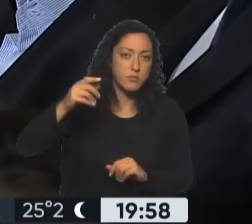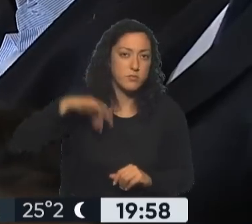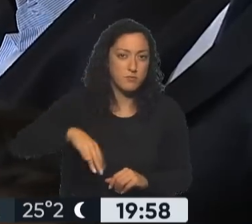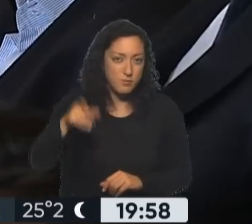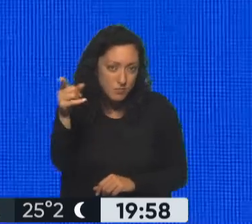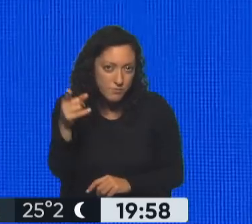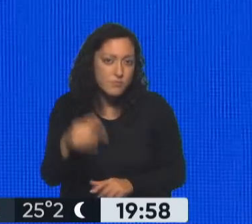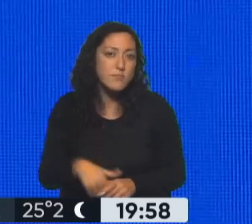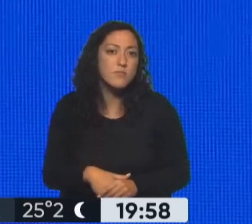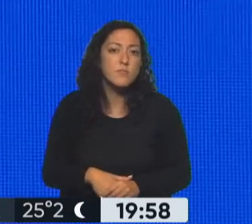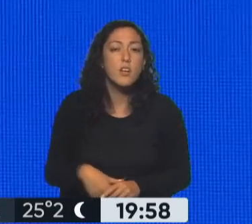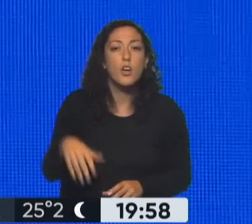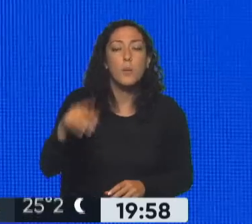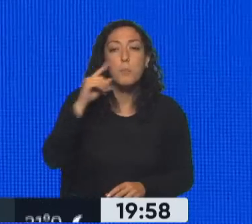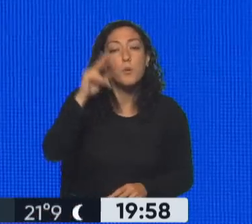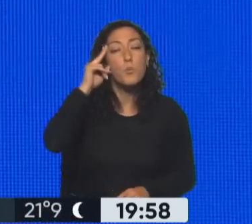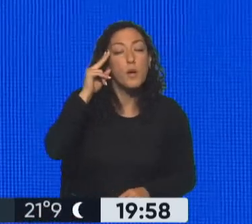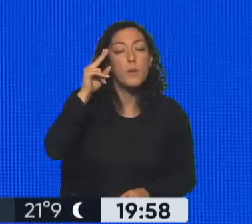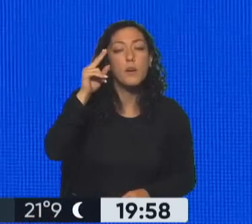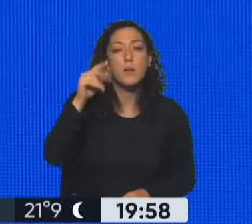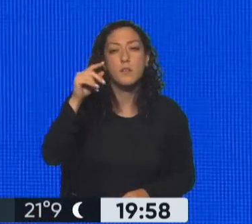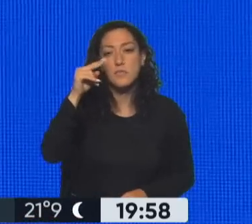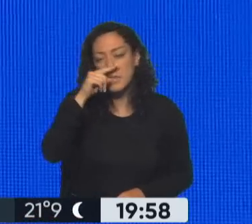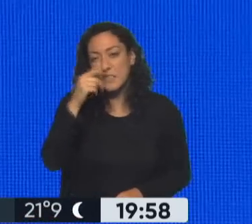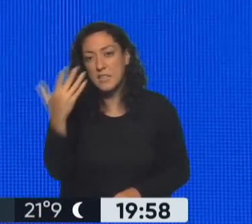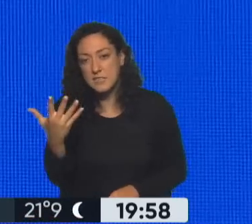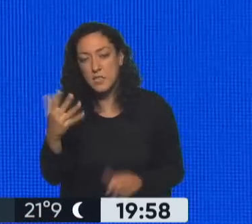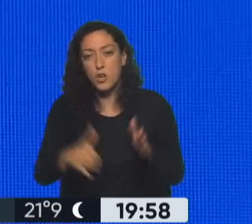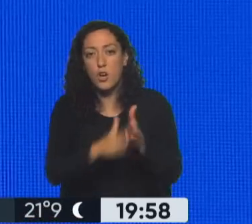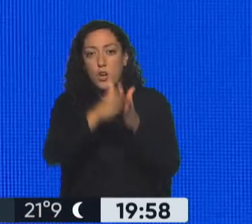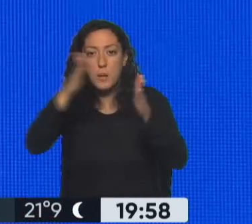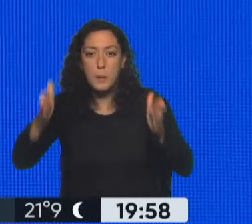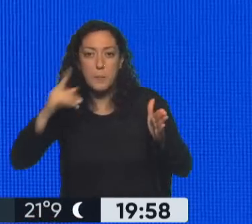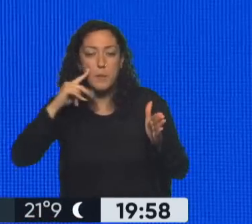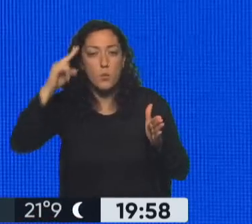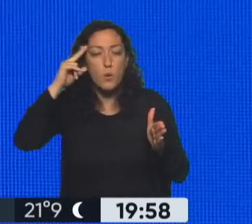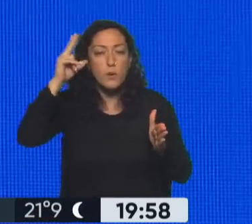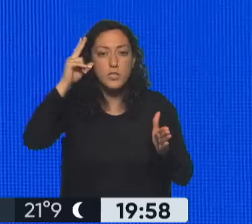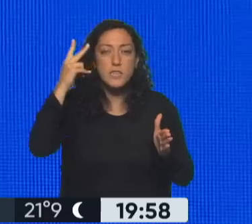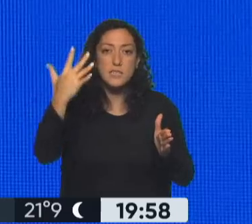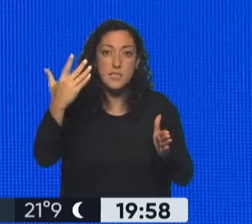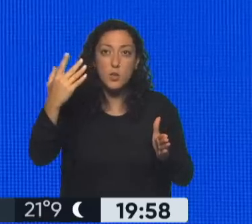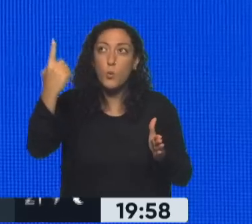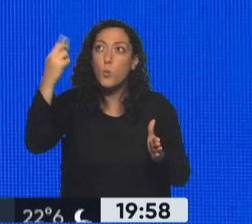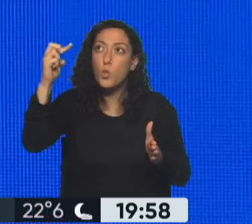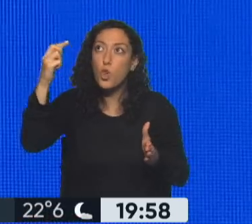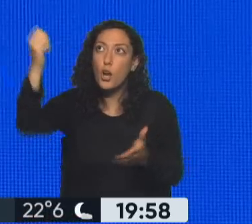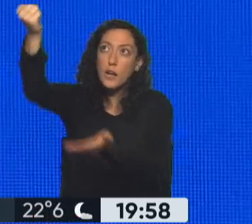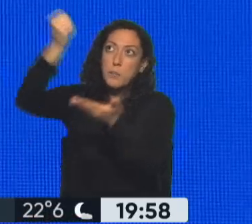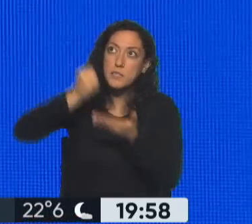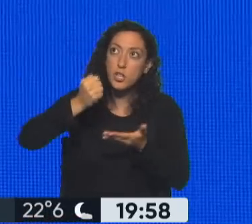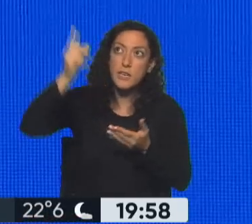dólares. Entre el 75 y el 85, por cada dólar de inversión extranjera